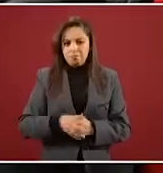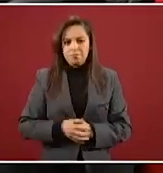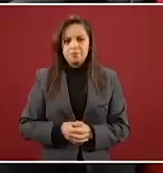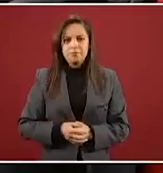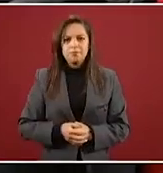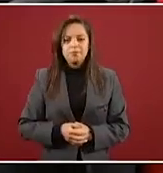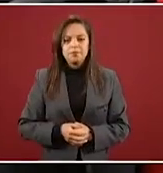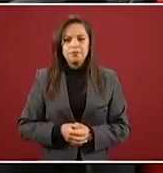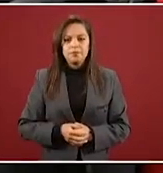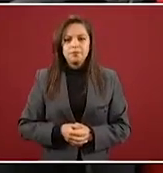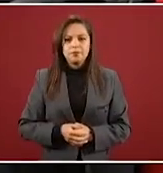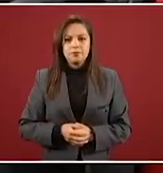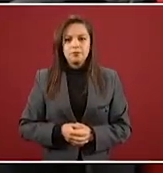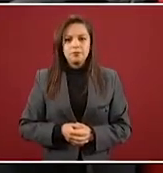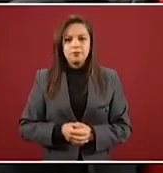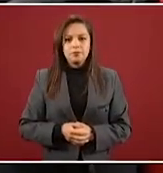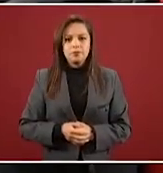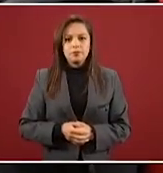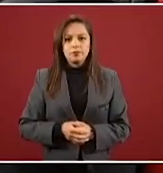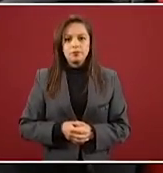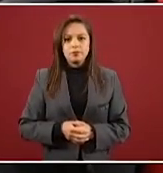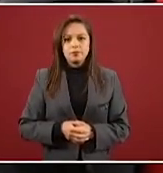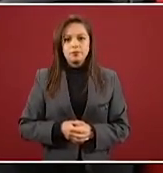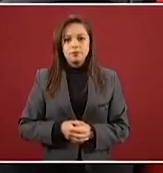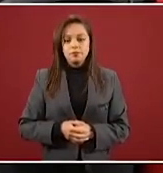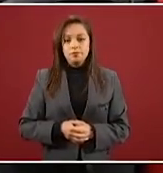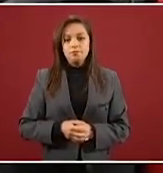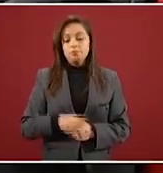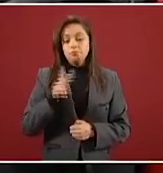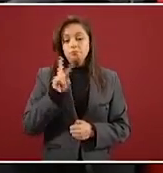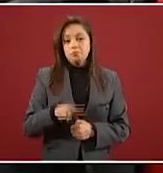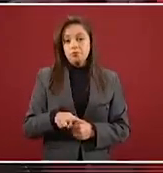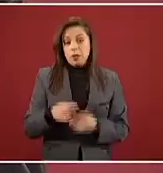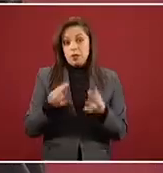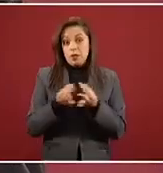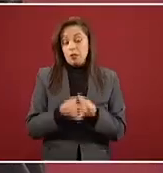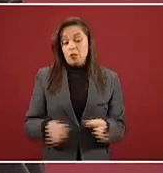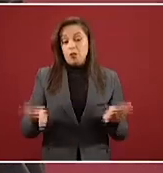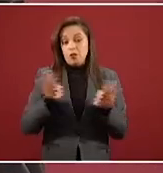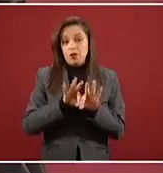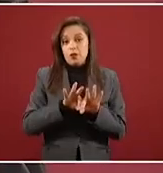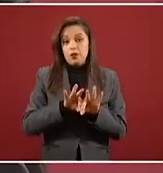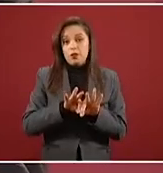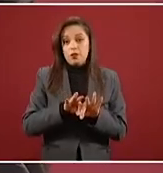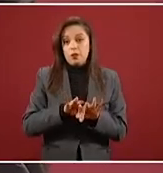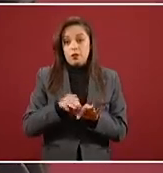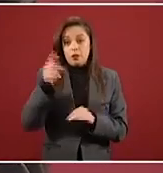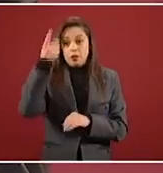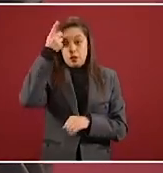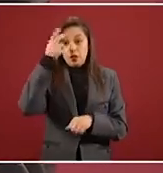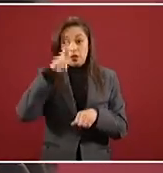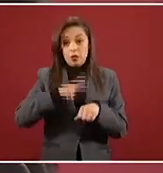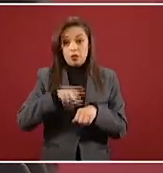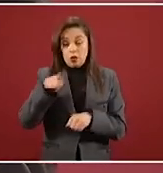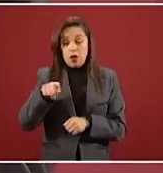Es muy importante señalar que la directora de